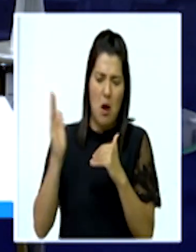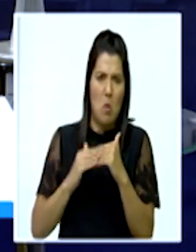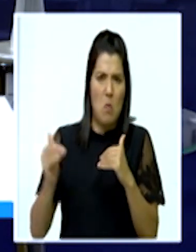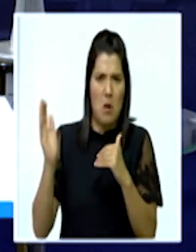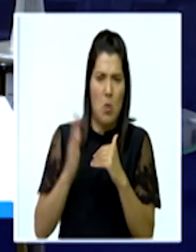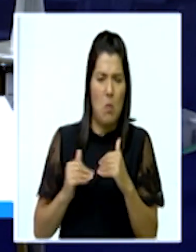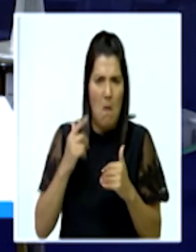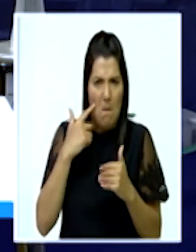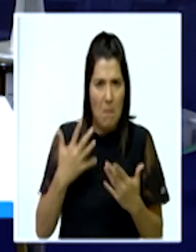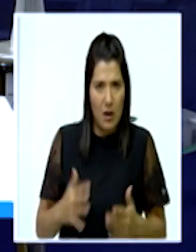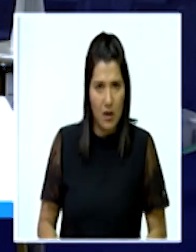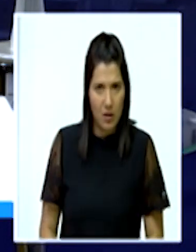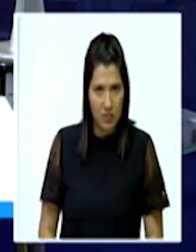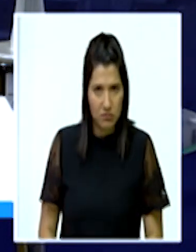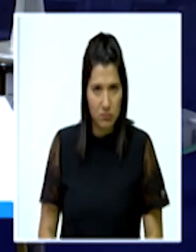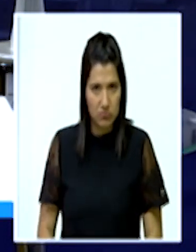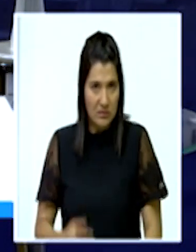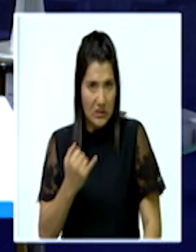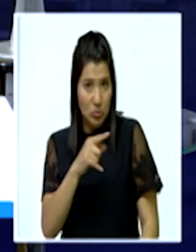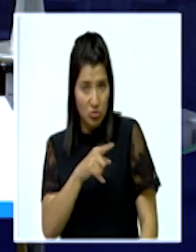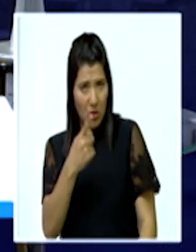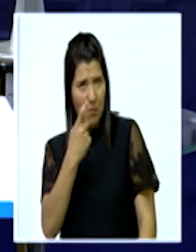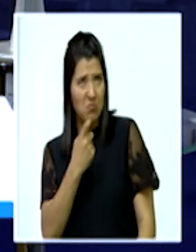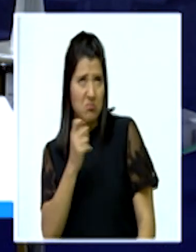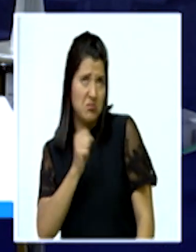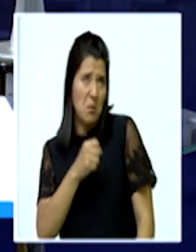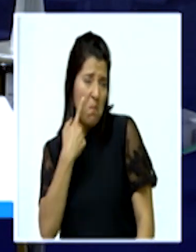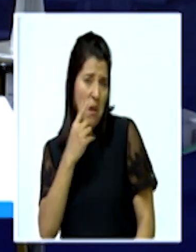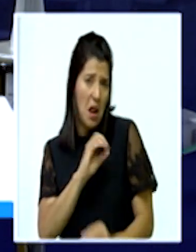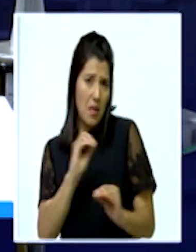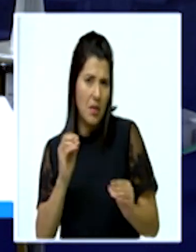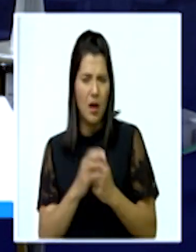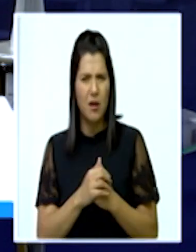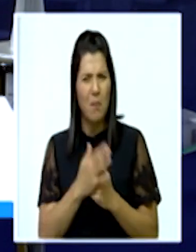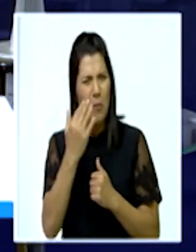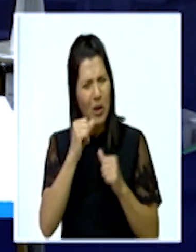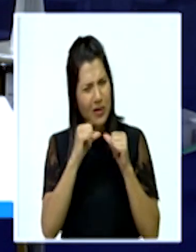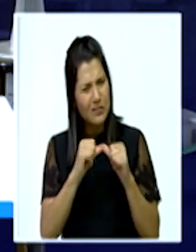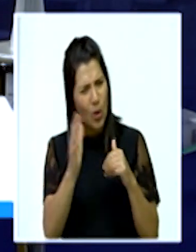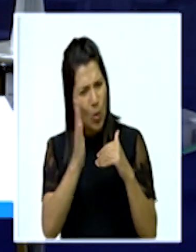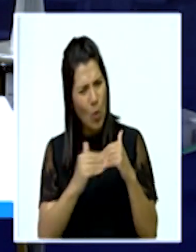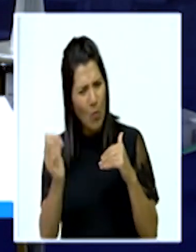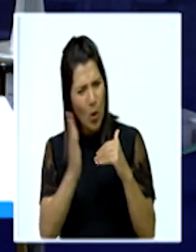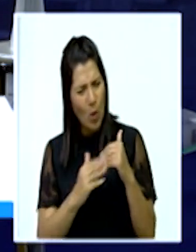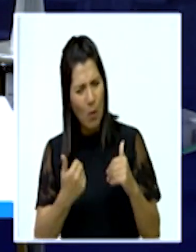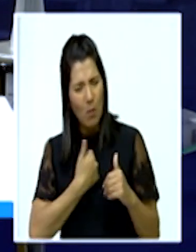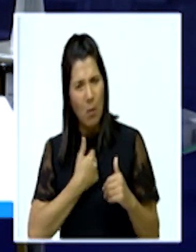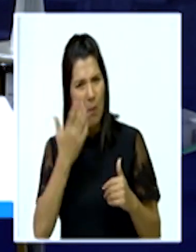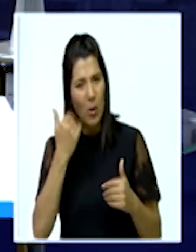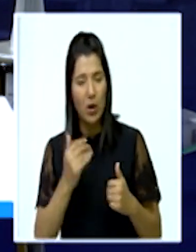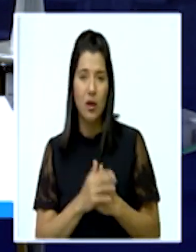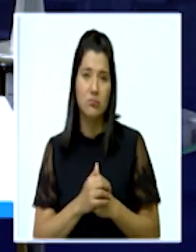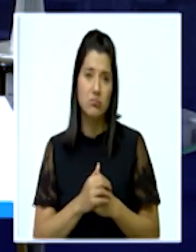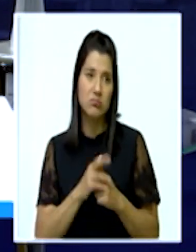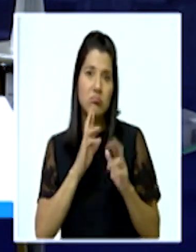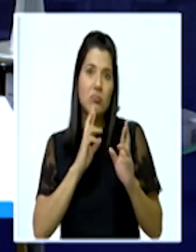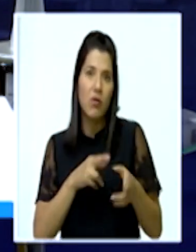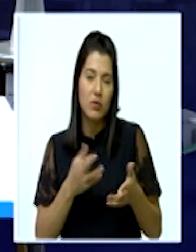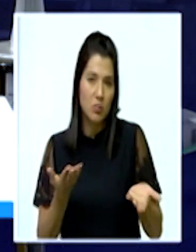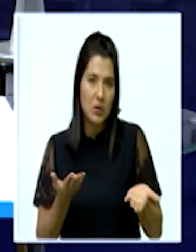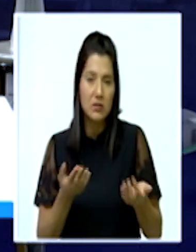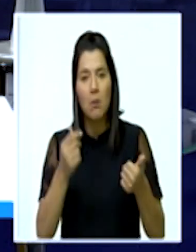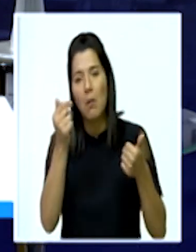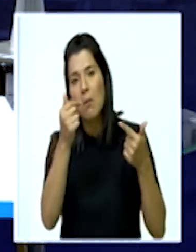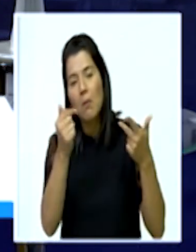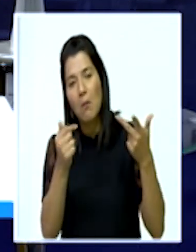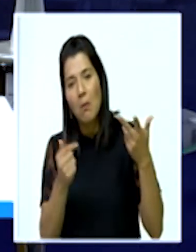pregunta, uno dice, sí, no me sirve para nada. En cambio, si yo, ¿por qué me culpo tanto? ¿Por qué? ¿Por qué? De no respuesta. Por A, por B,